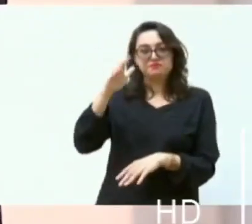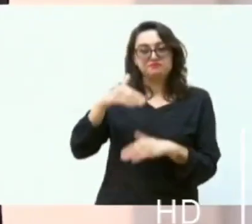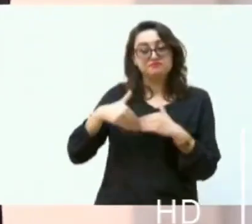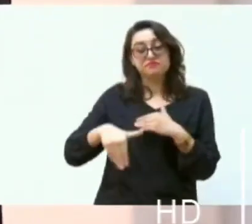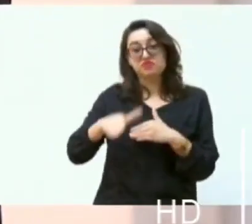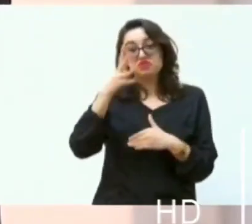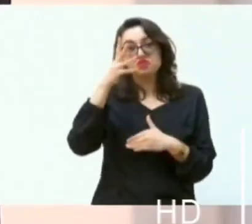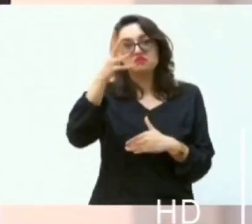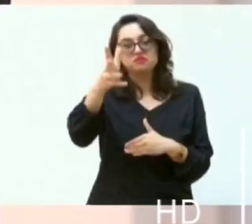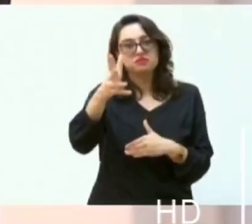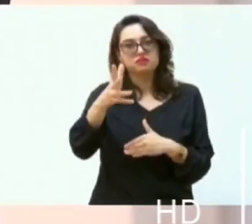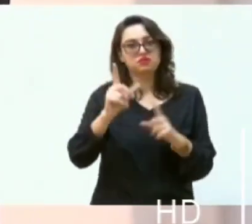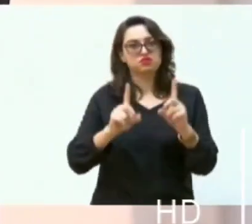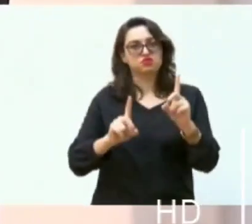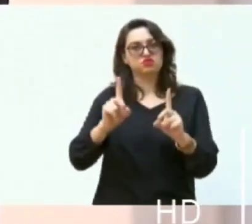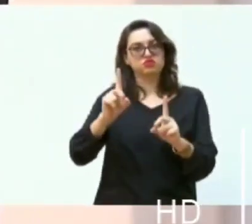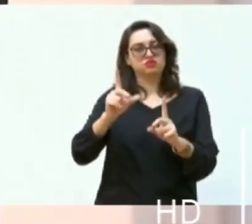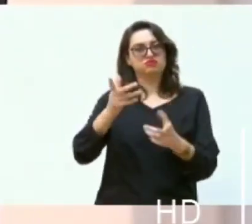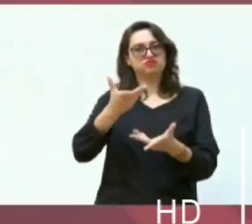va.